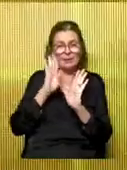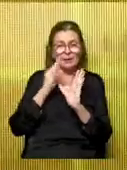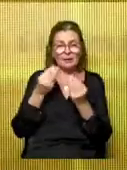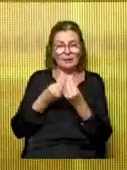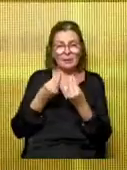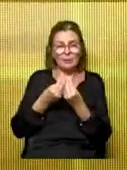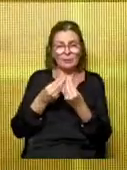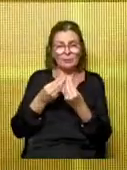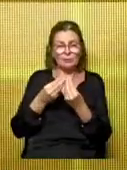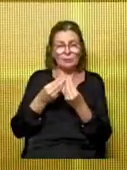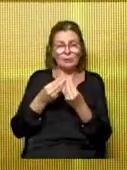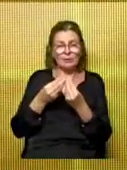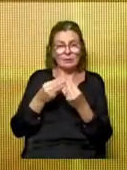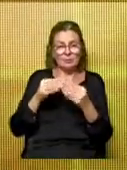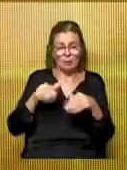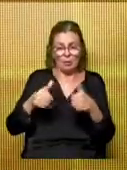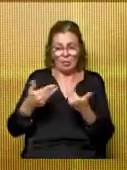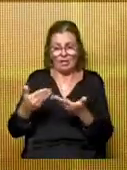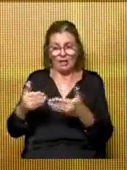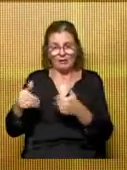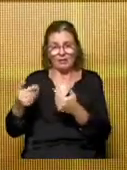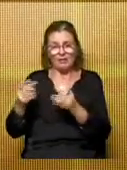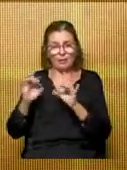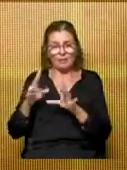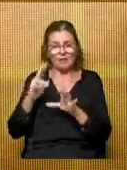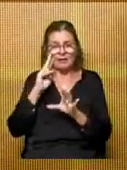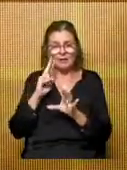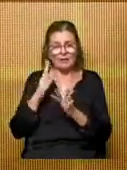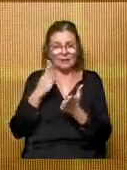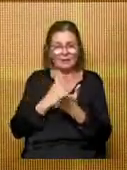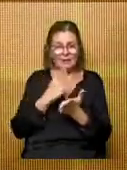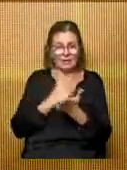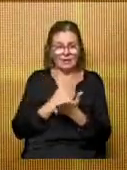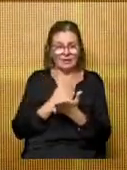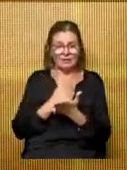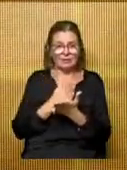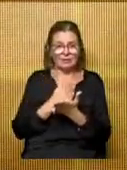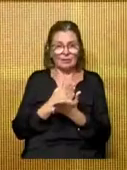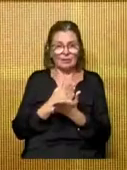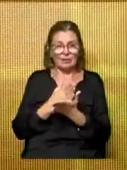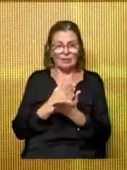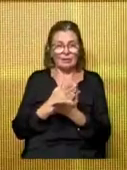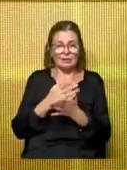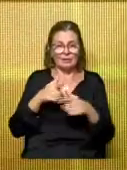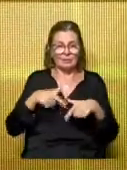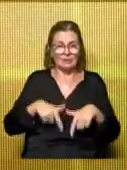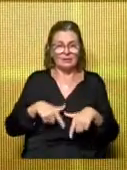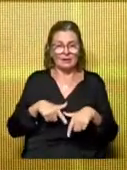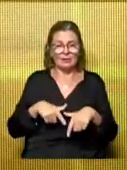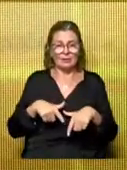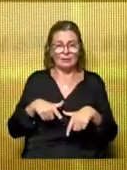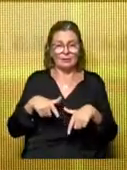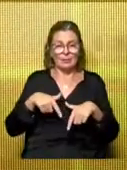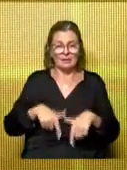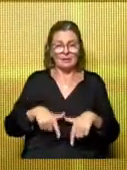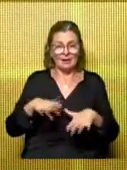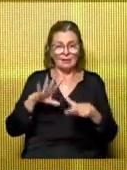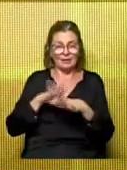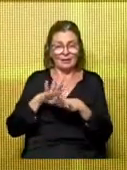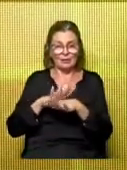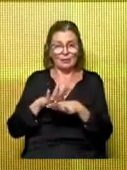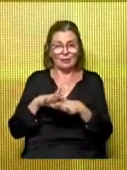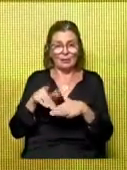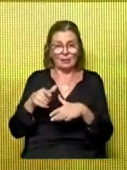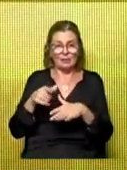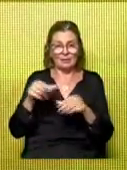a la caridad eclesiástica que a lo que es una perspectiva de derechos que debería ser la propia de un ministerio, ¿no? Nosotros somos el Ministerio de Desarrollo Social. Lo que